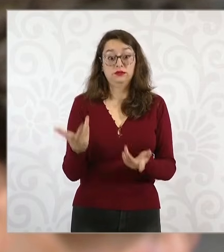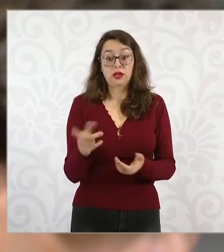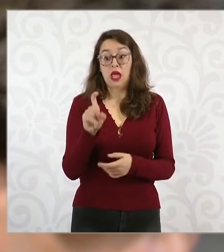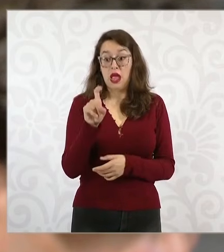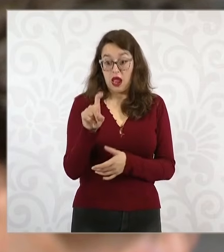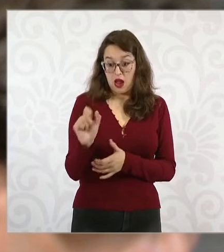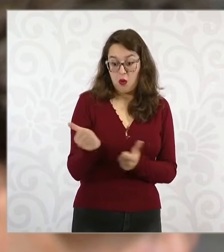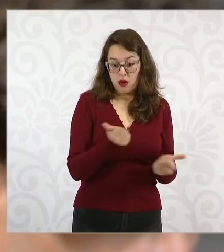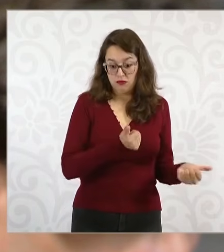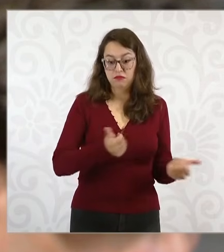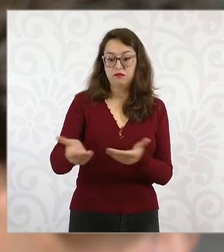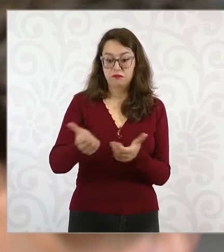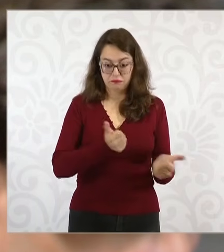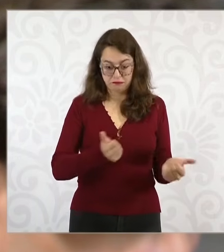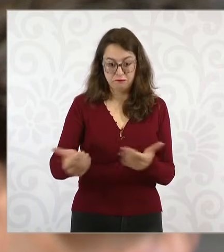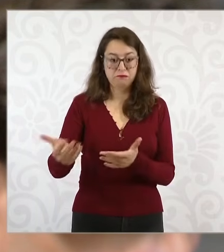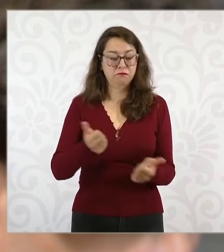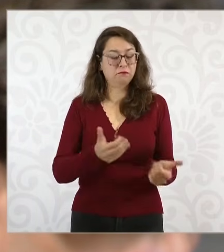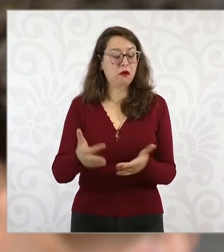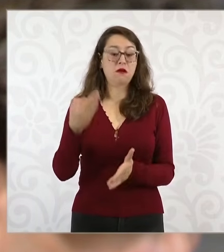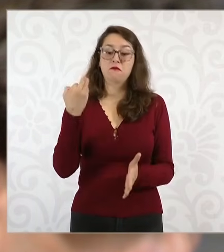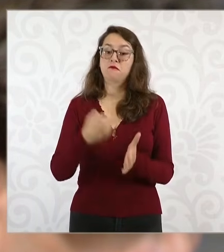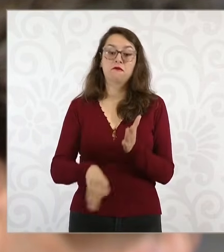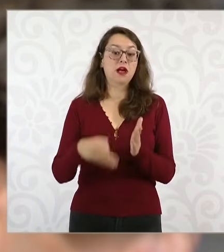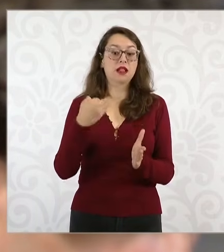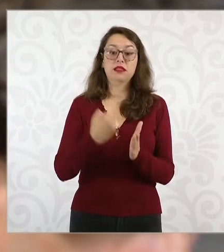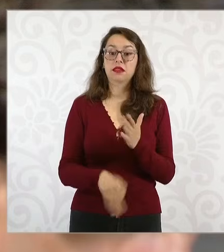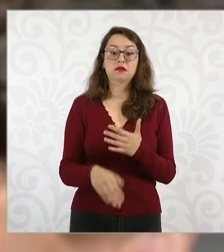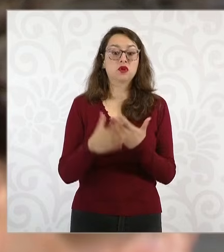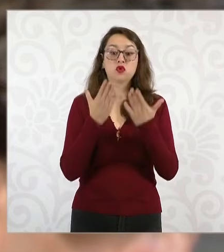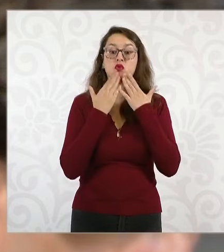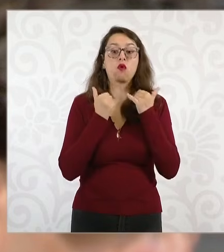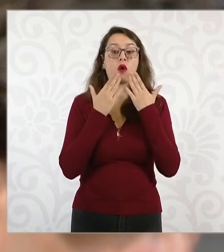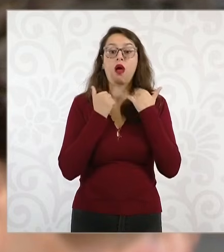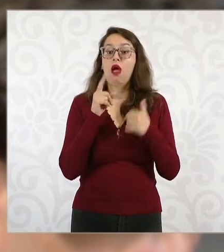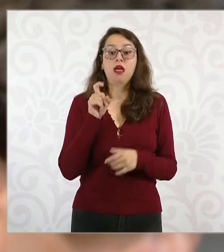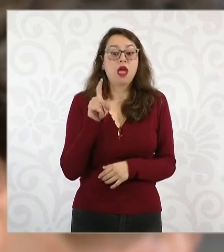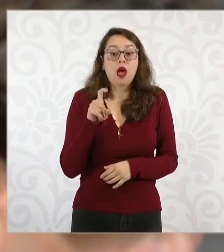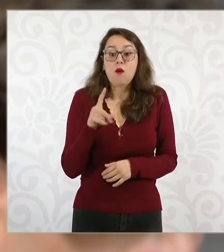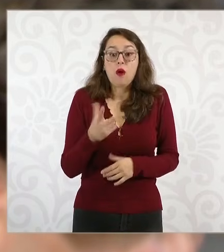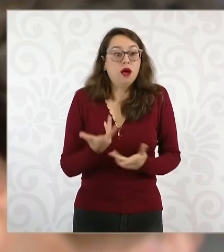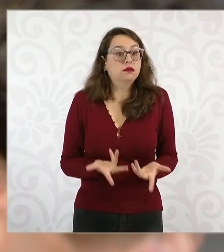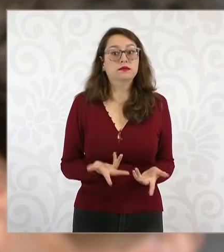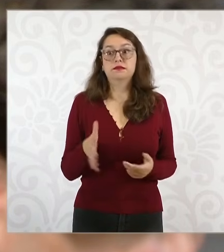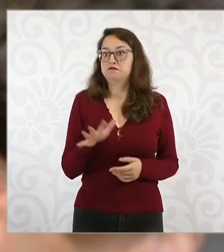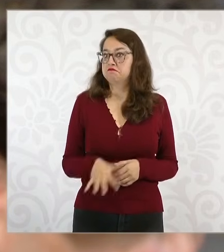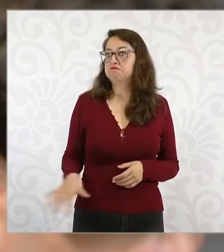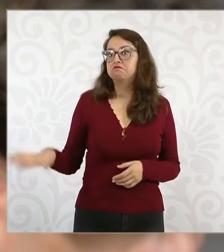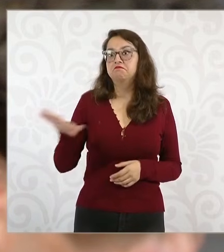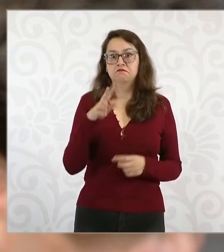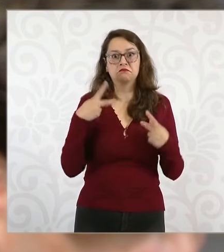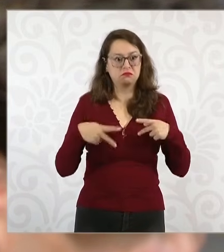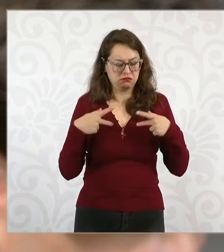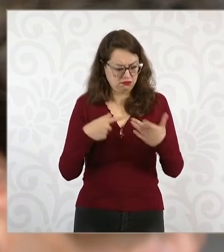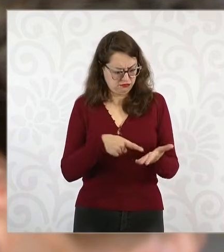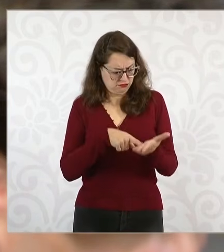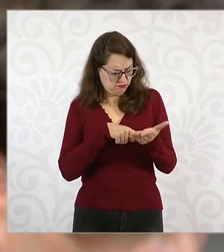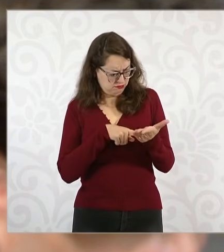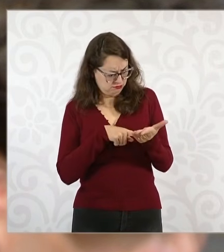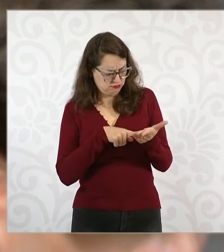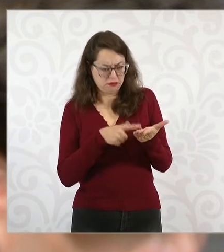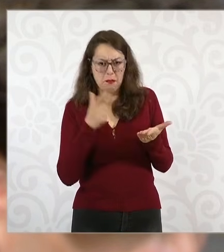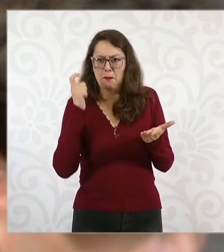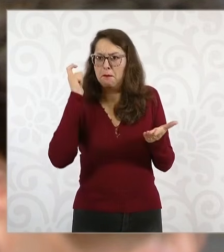agua que requiere la capital potosina, pues el recibo de agua sigue llegando sin falta a los potosinos por un